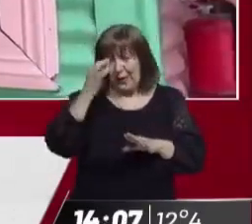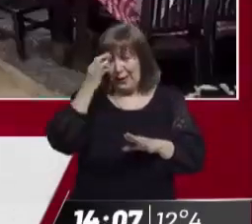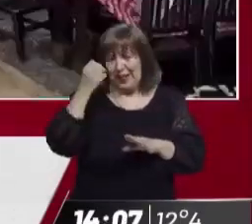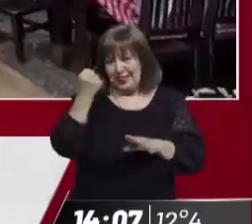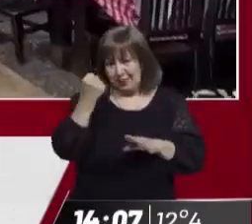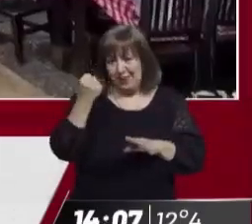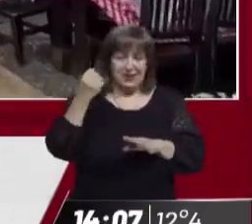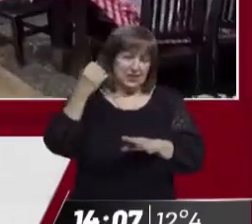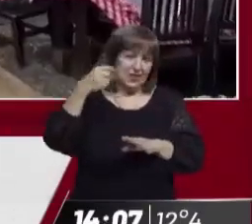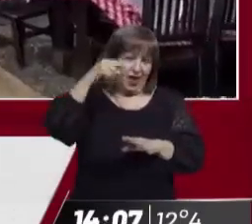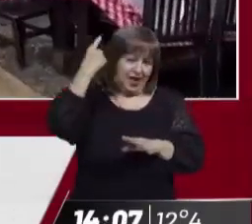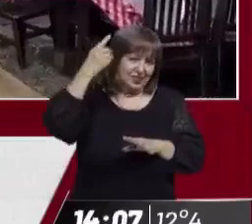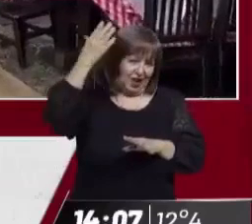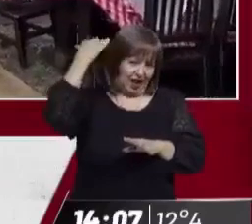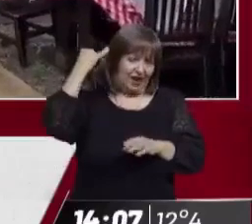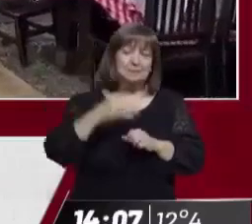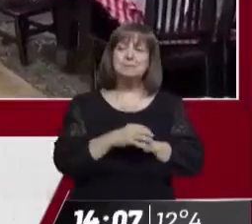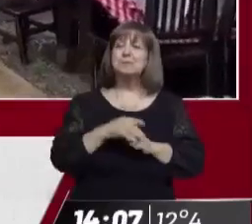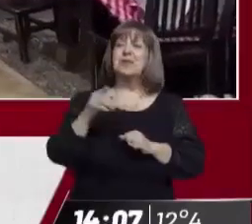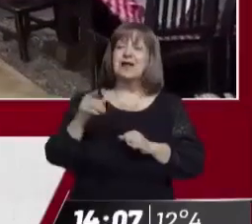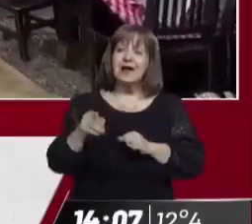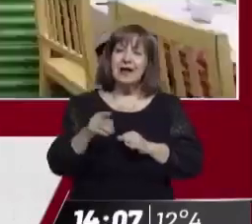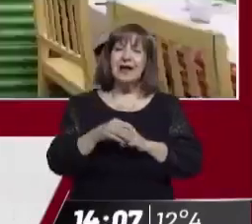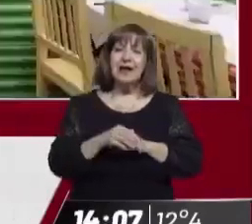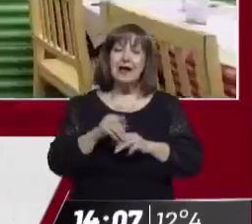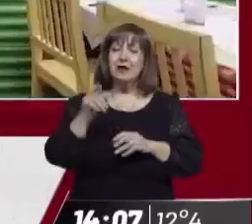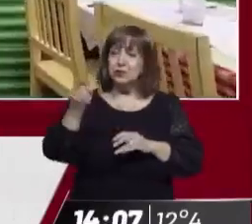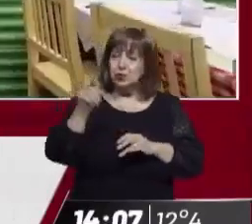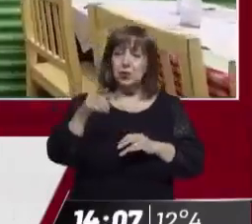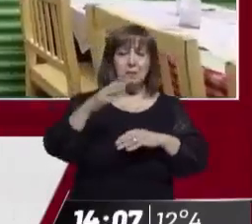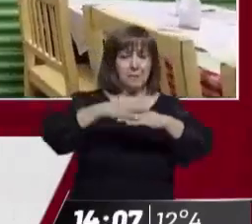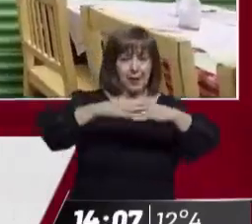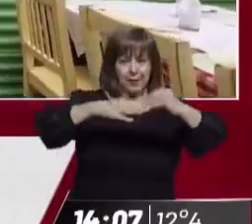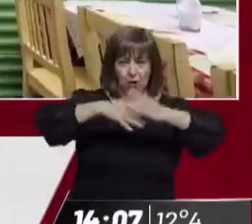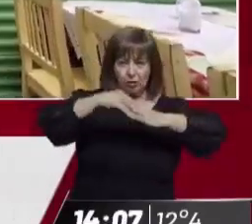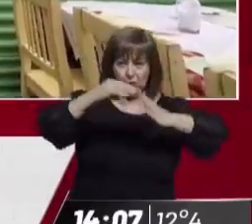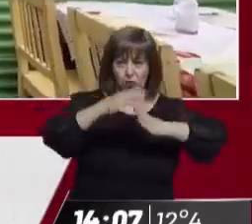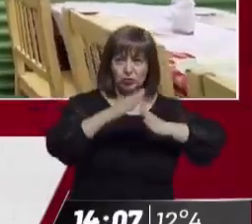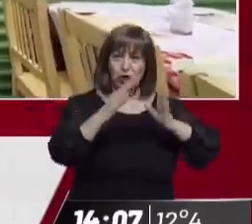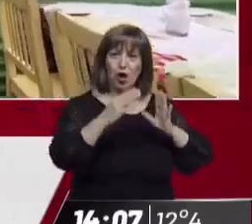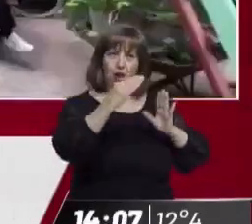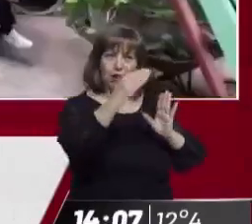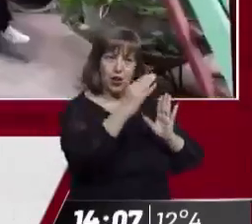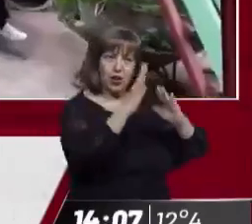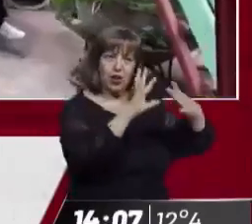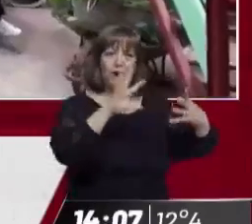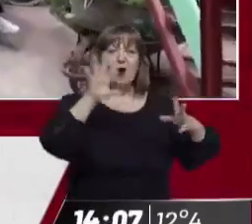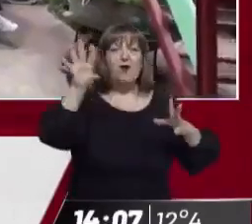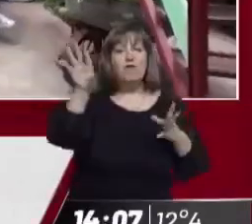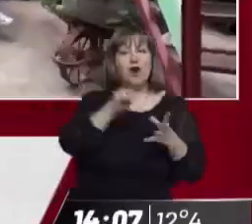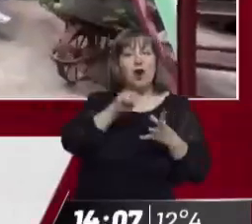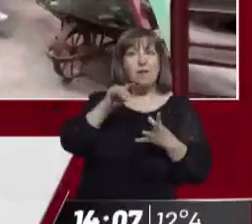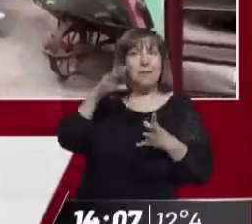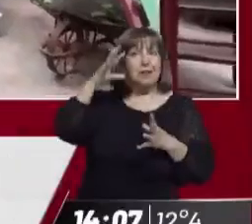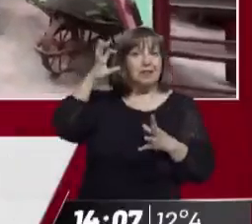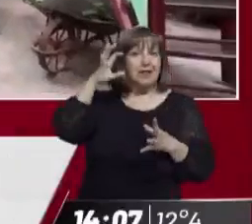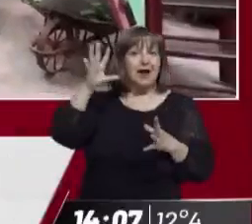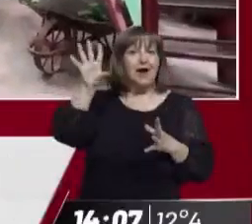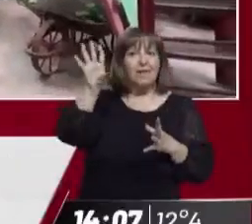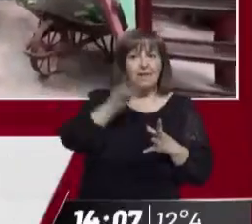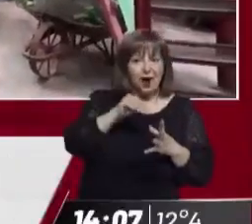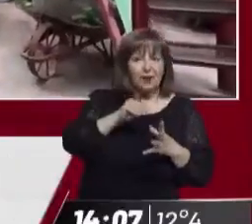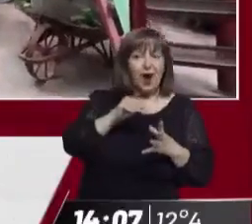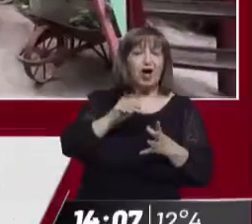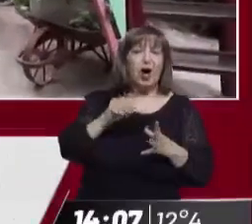casas, crearon también todo lo otro alrededor, el comedor, los distintos salones, esta parrilla espectacular que ahora quiero que